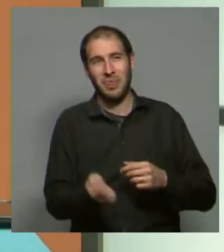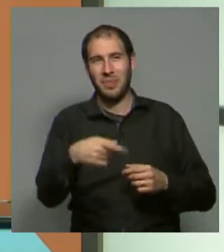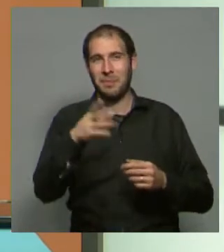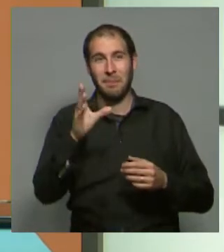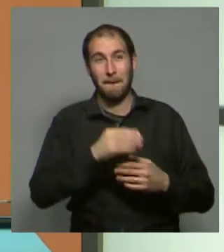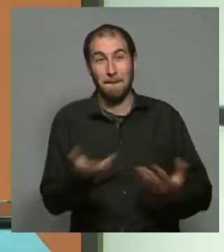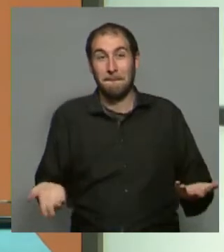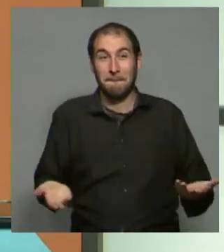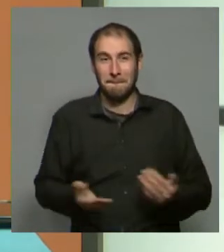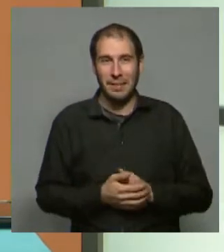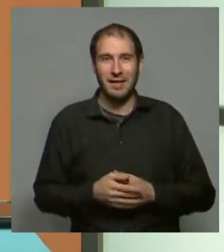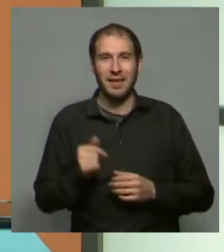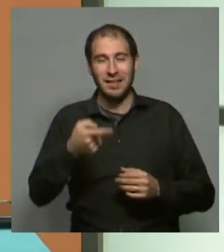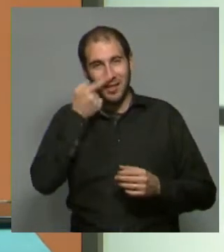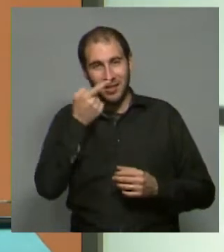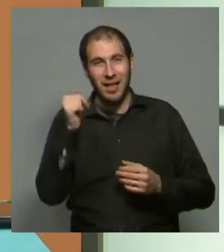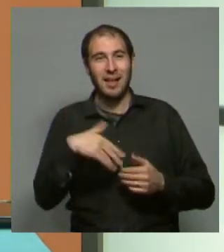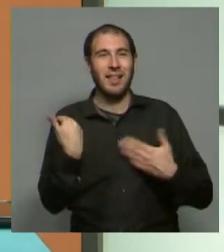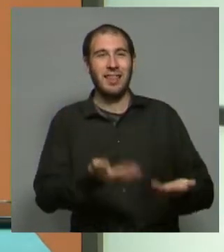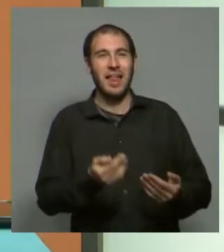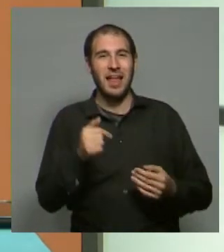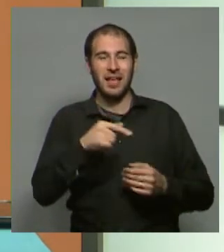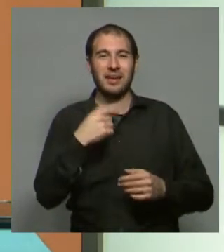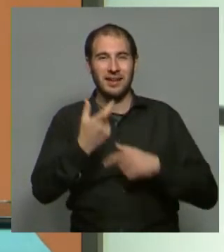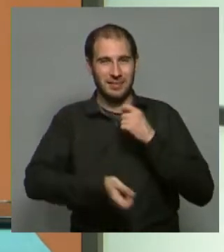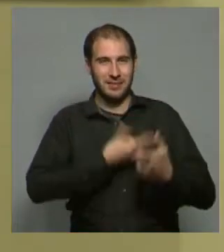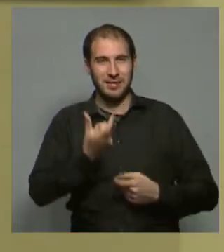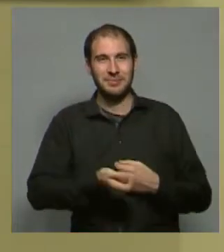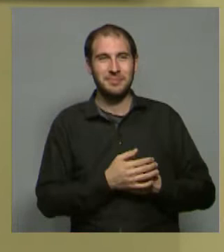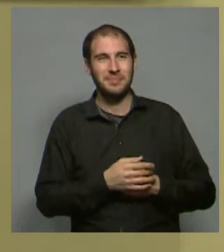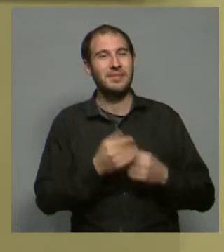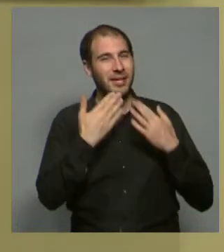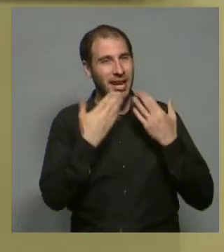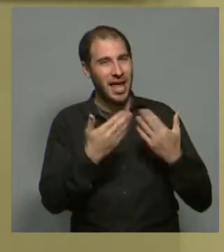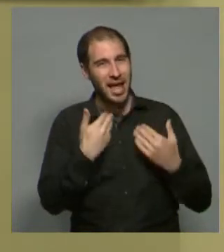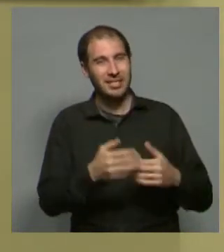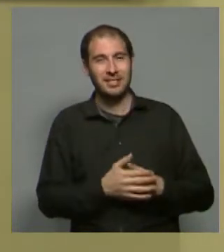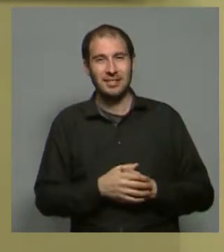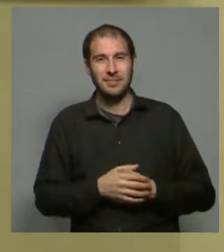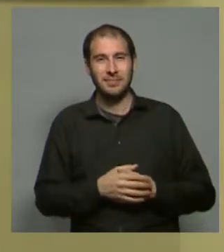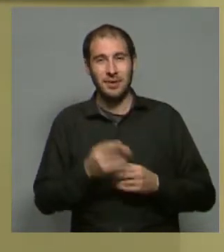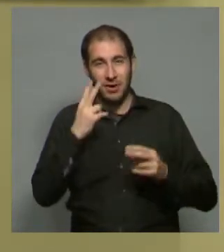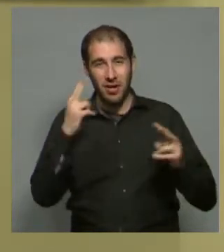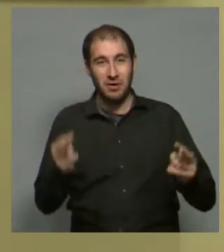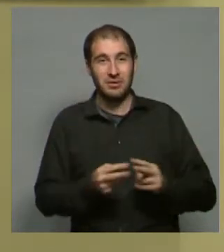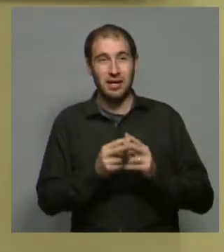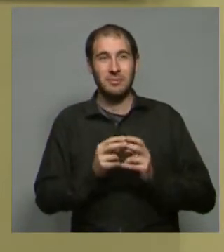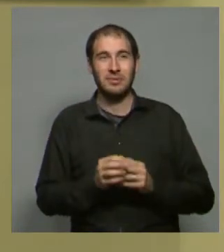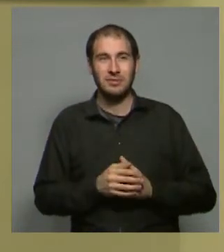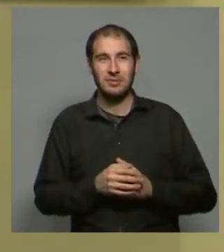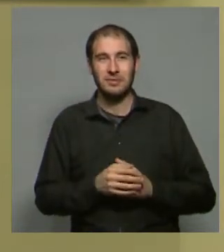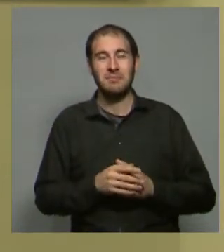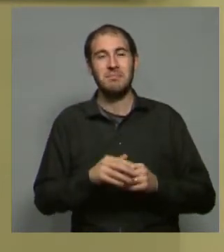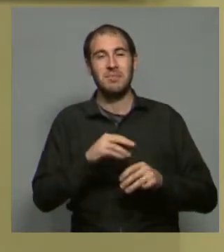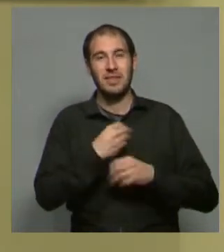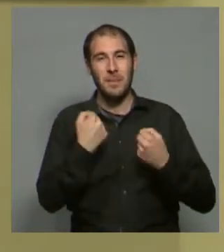encontró. Bueno, esta es la curiosidad que te traje hoy, Virgi, para hacerlos reír un poco. Bueno, muchísimas gracias, Gastón. Nos estamos reencontrando con